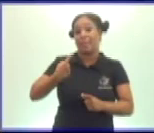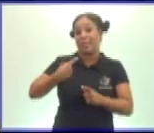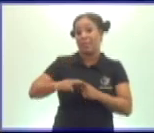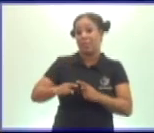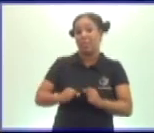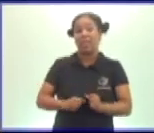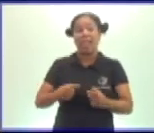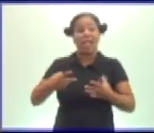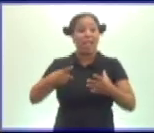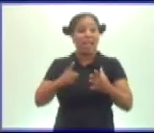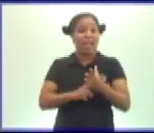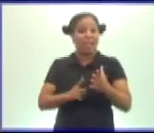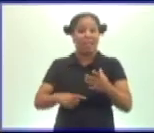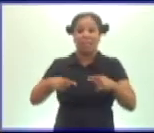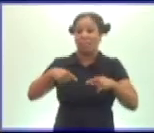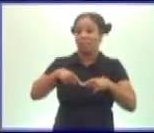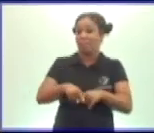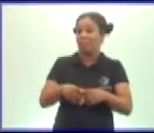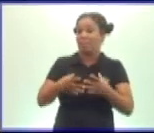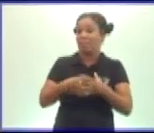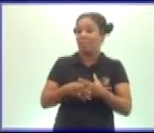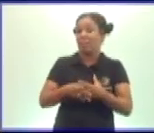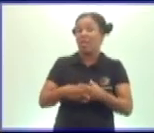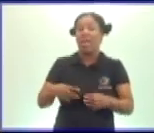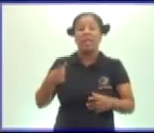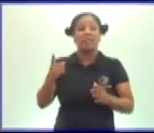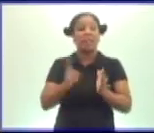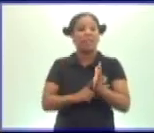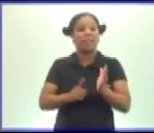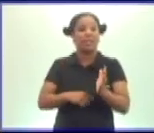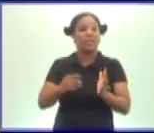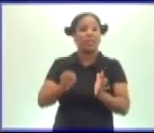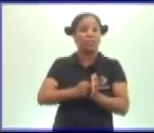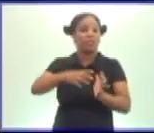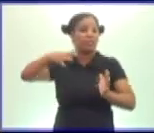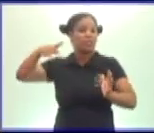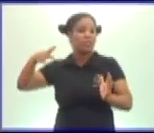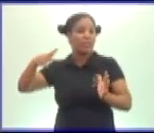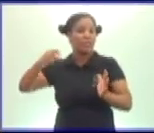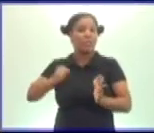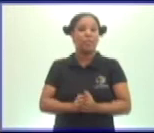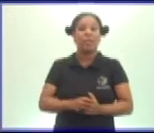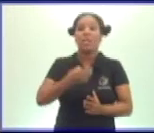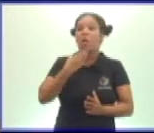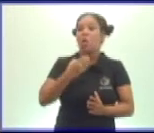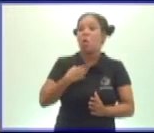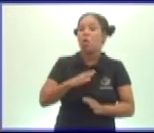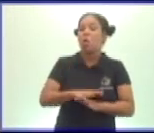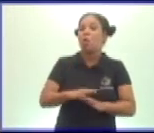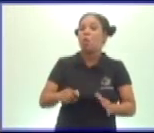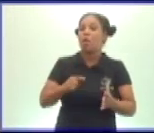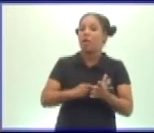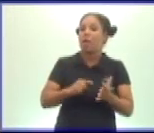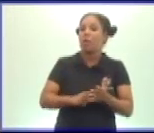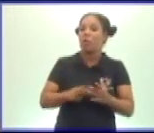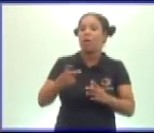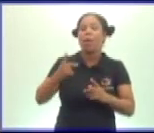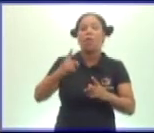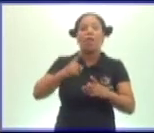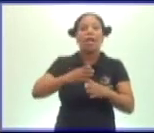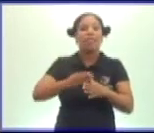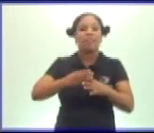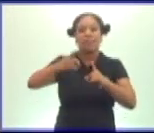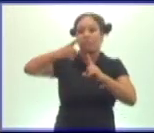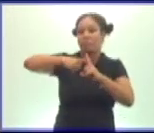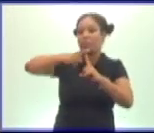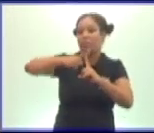energía asociada a las interacciones es energía desprendida, pues cuando hayamos calculado la diferencia de entalpía aquí, pues nos daría